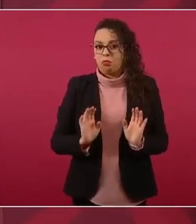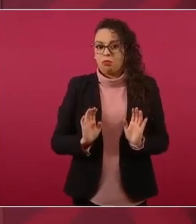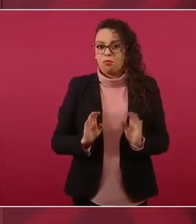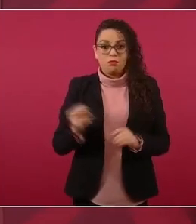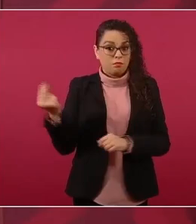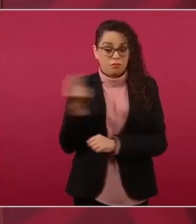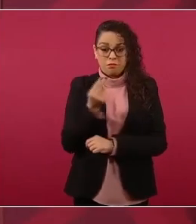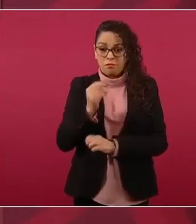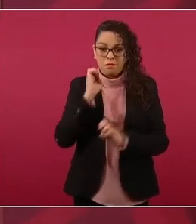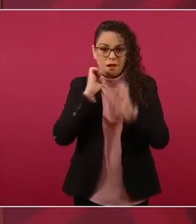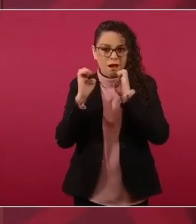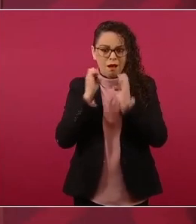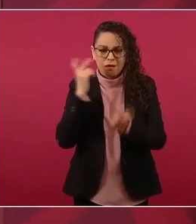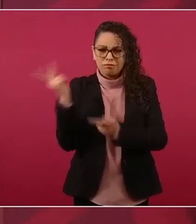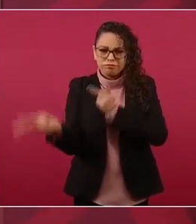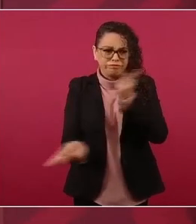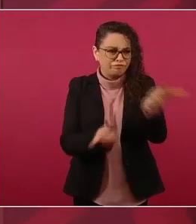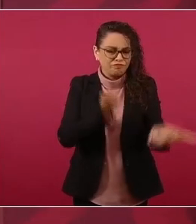encuestas,